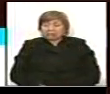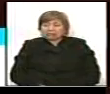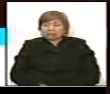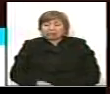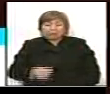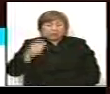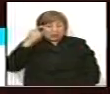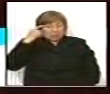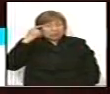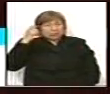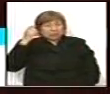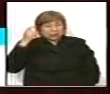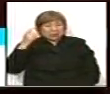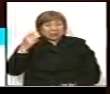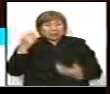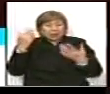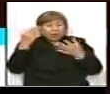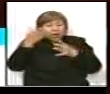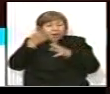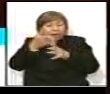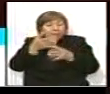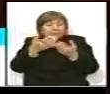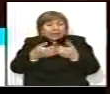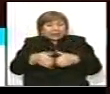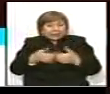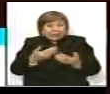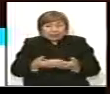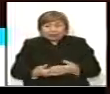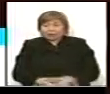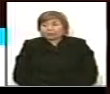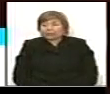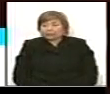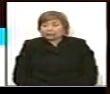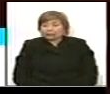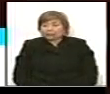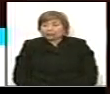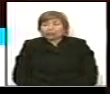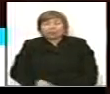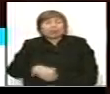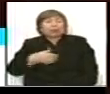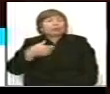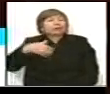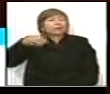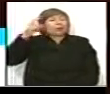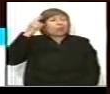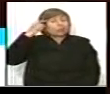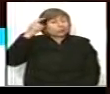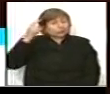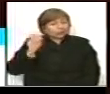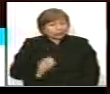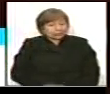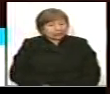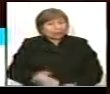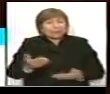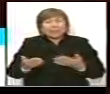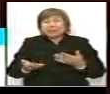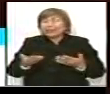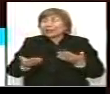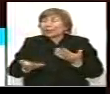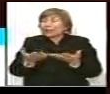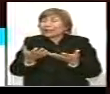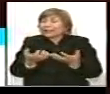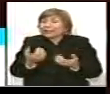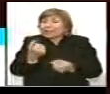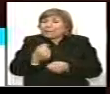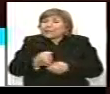ser un sueño de un emprendimiento. Puede ser otro sueño. Pero es algo que requiere